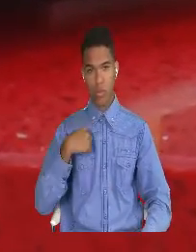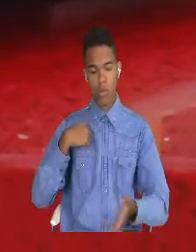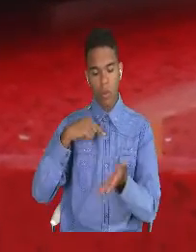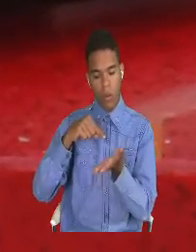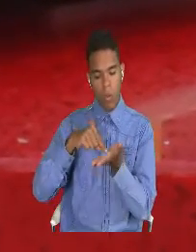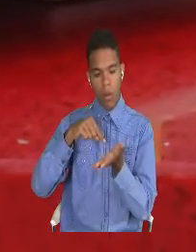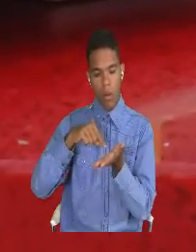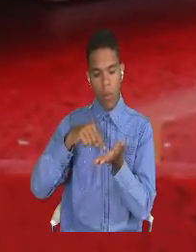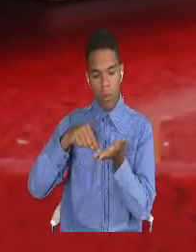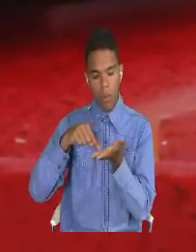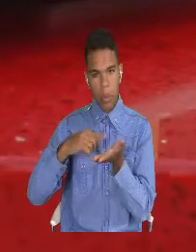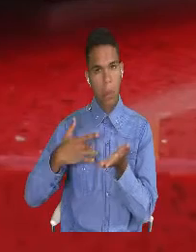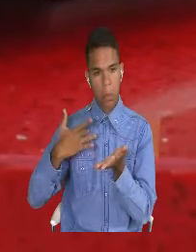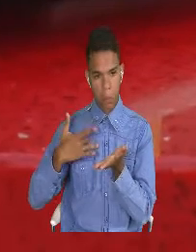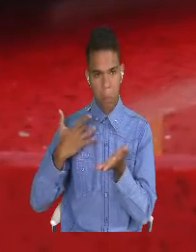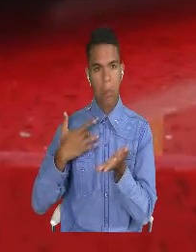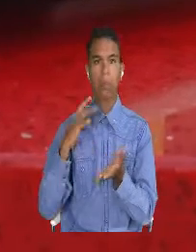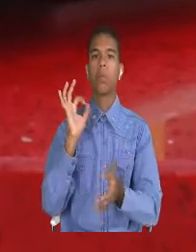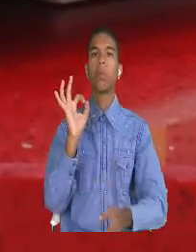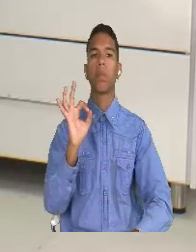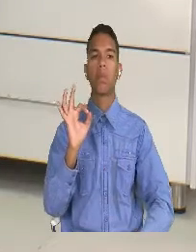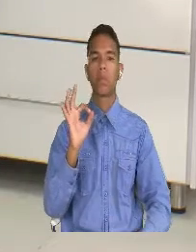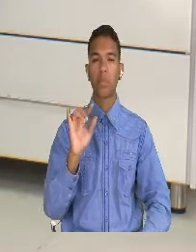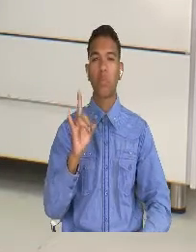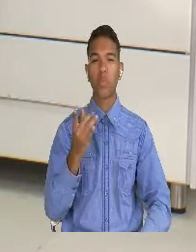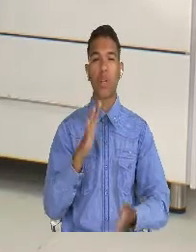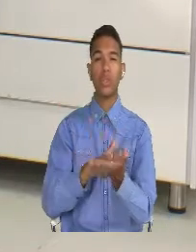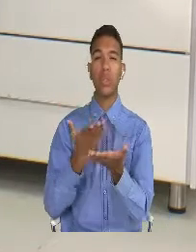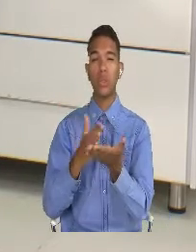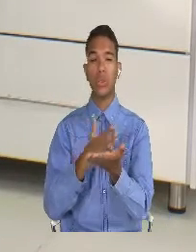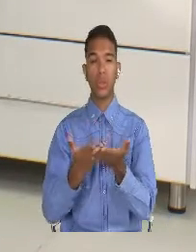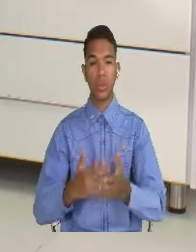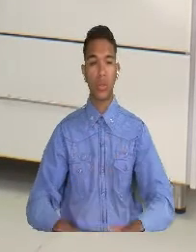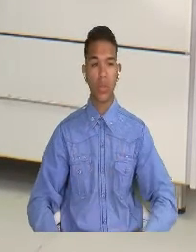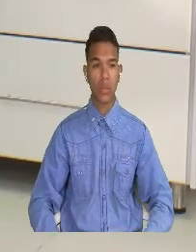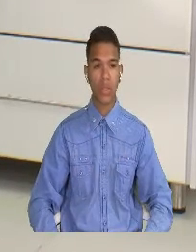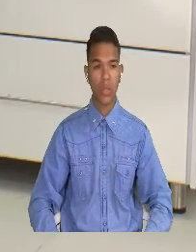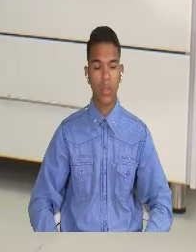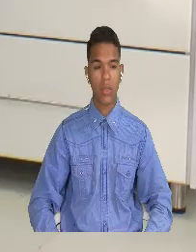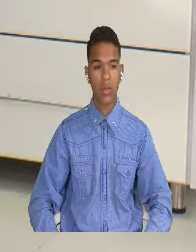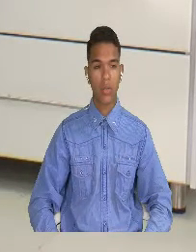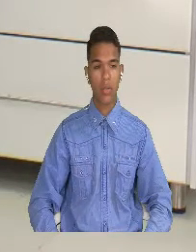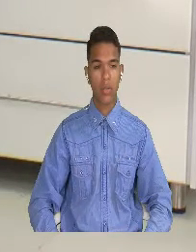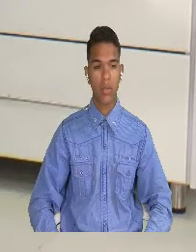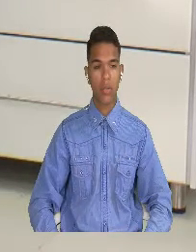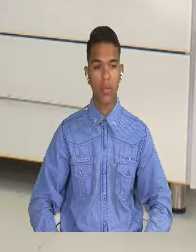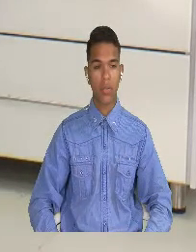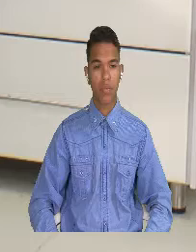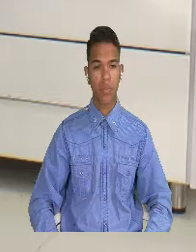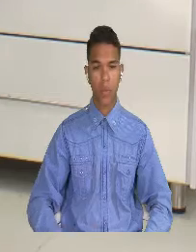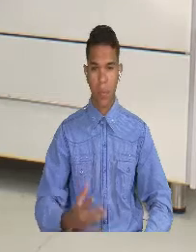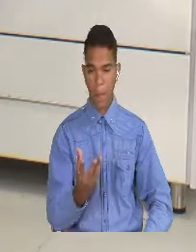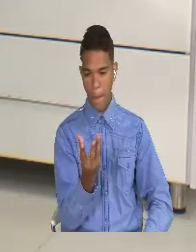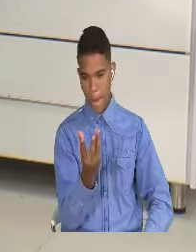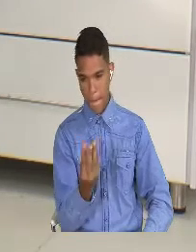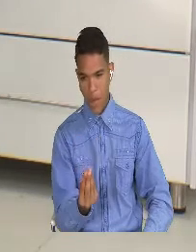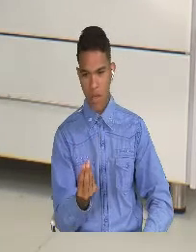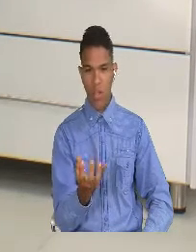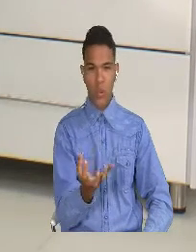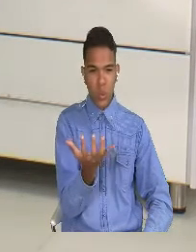mí ya están. Antes se me pueden estar es pasando de cocción. Entonces, ¿qué voy a hacer acá? Voy a retirar de